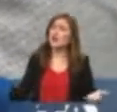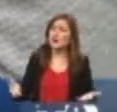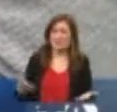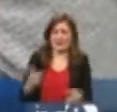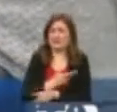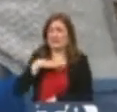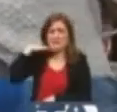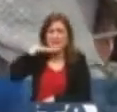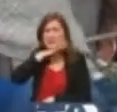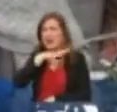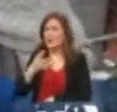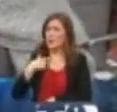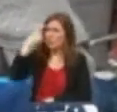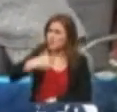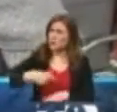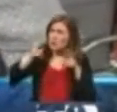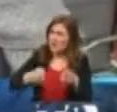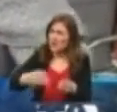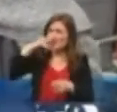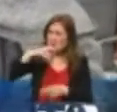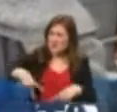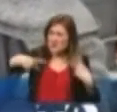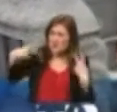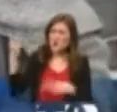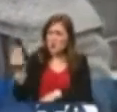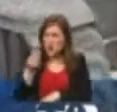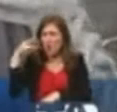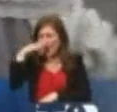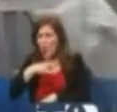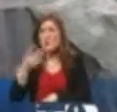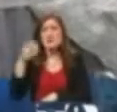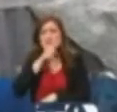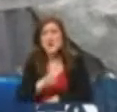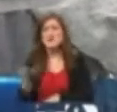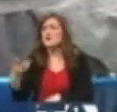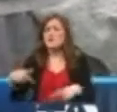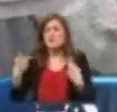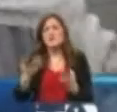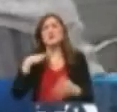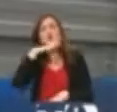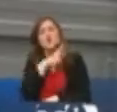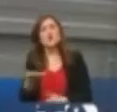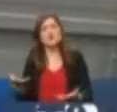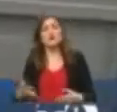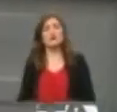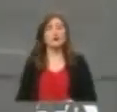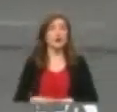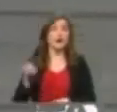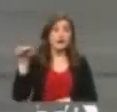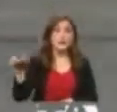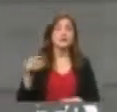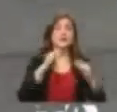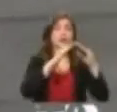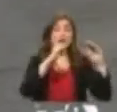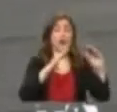porquería somos personas humanas vivimos niños vivimos jóvenes vivimos ancianos y cómo vamos a vivir en esta sociedad estos contenedores de